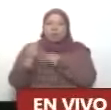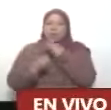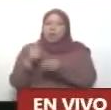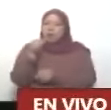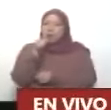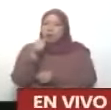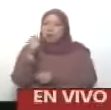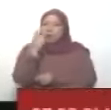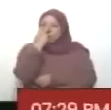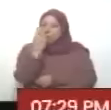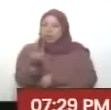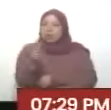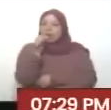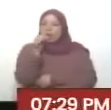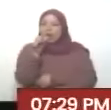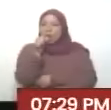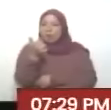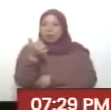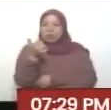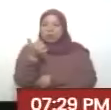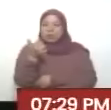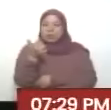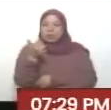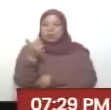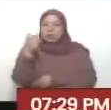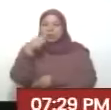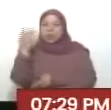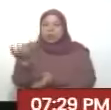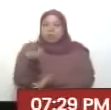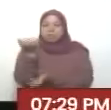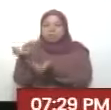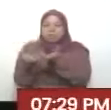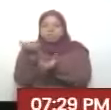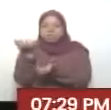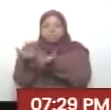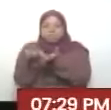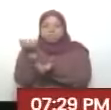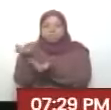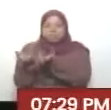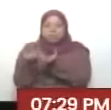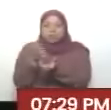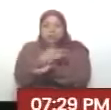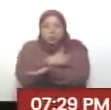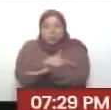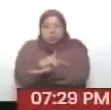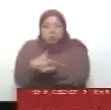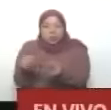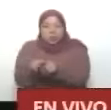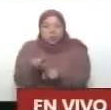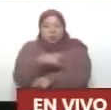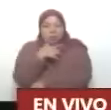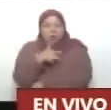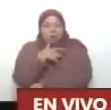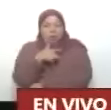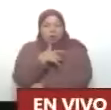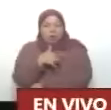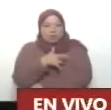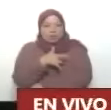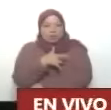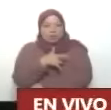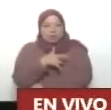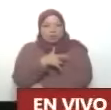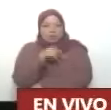¿Va hirviendo el agua? Ya, está que hierve. Está que hierve. Ah, hierve la sangre de emoción. ¿Cómo es que se llama? Son